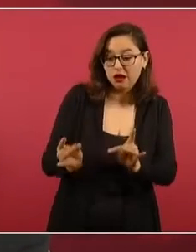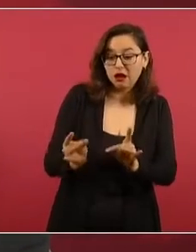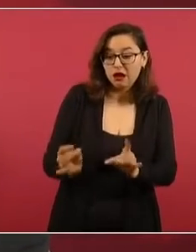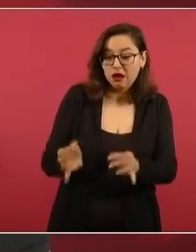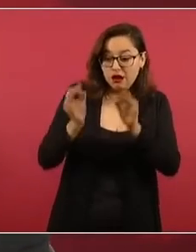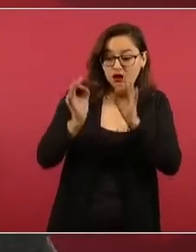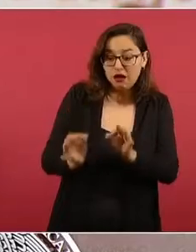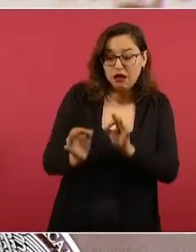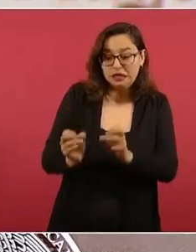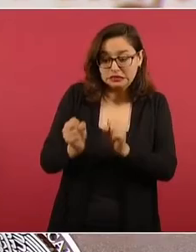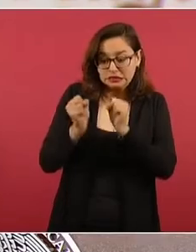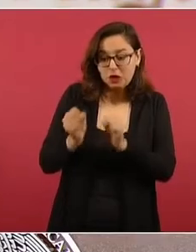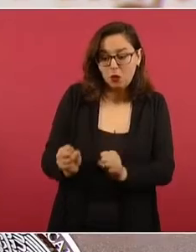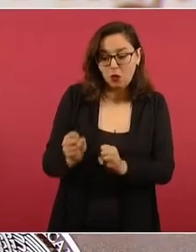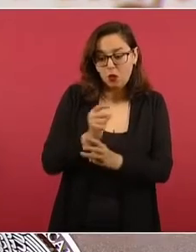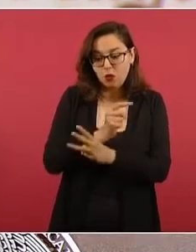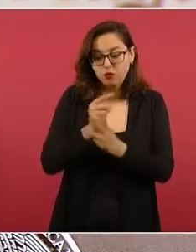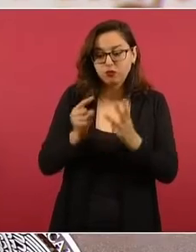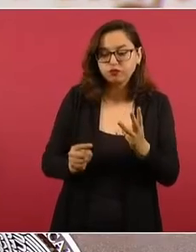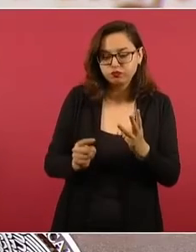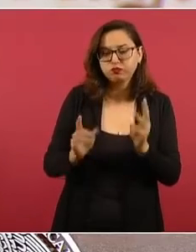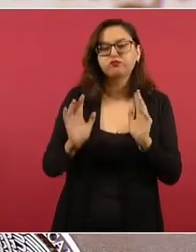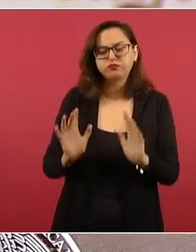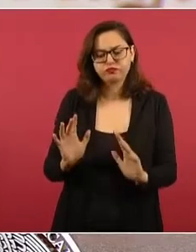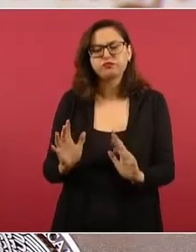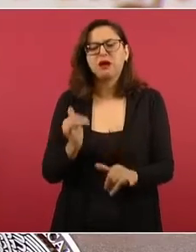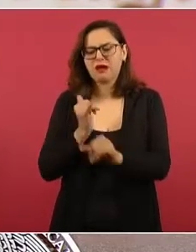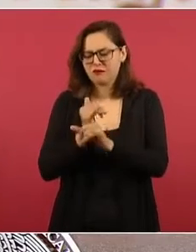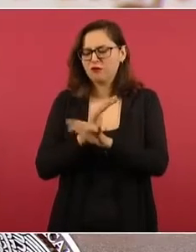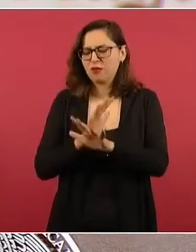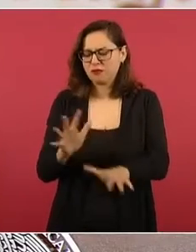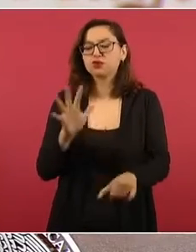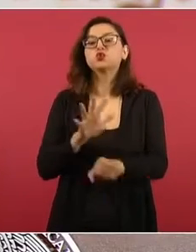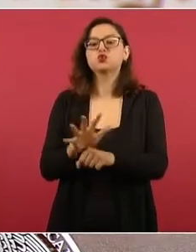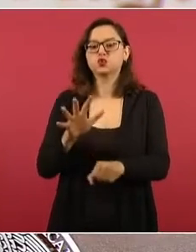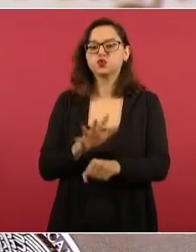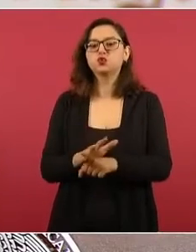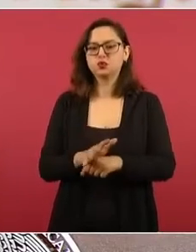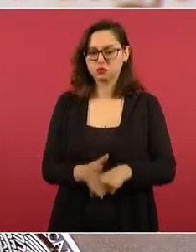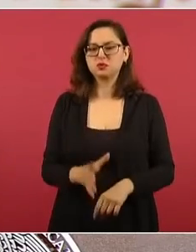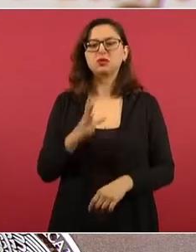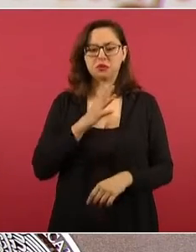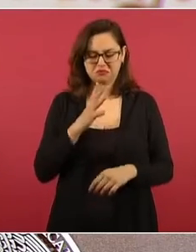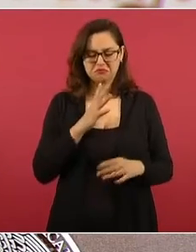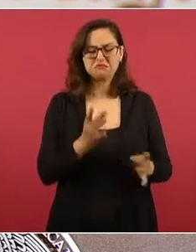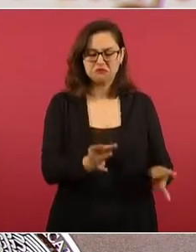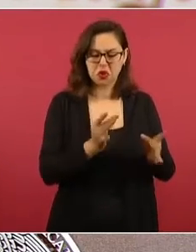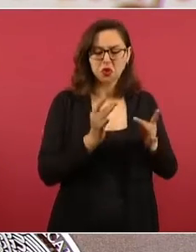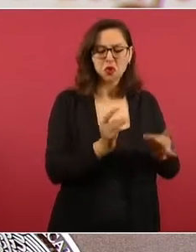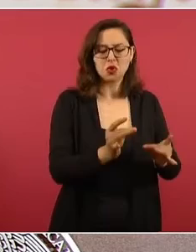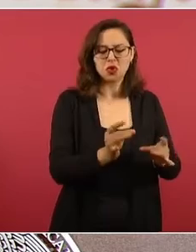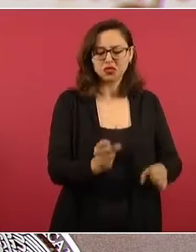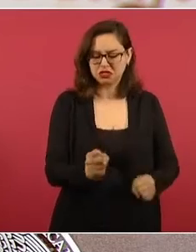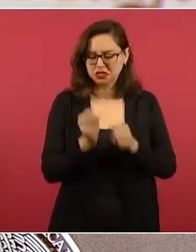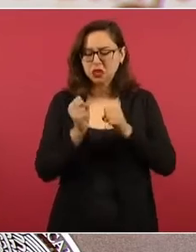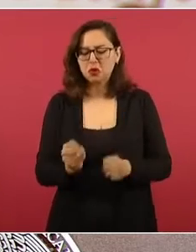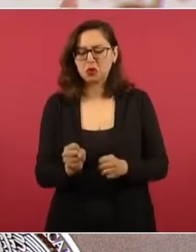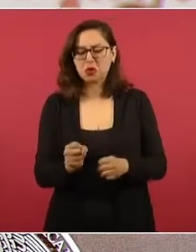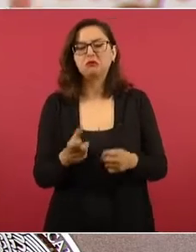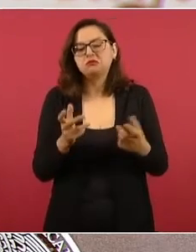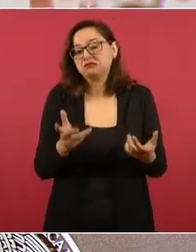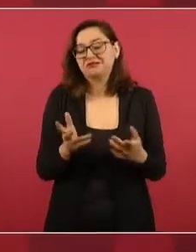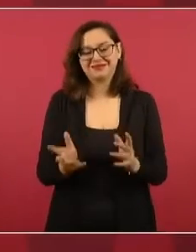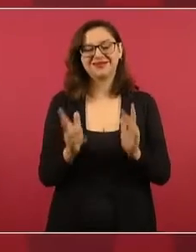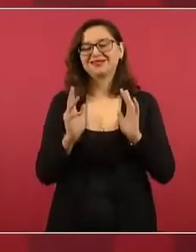de esta vacuna. No tenemos duda ya con toda la información que hay sobre la calidad y la seguridad. Es una vacuna muy probada,